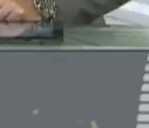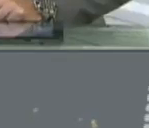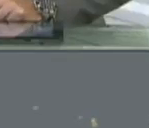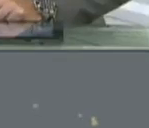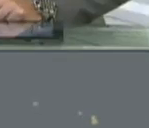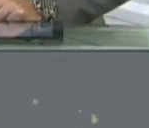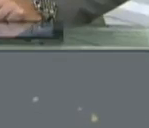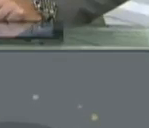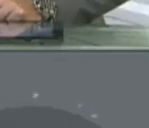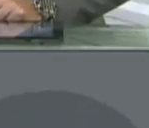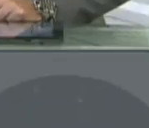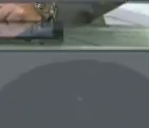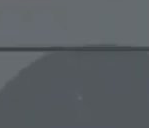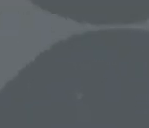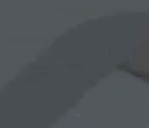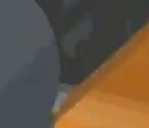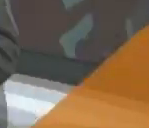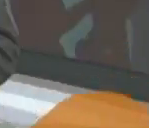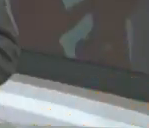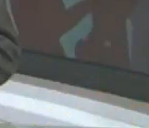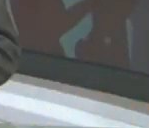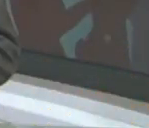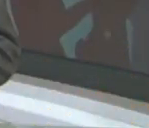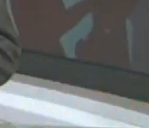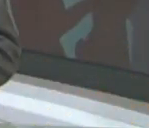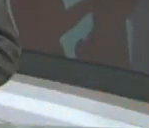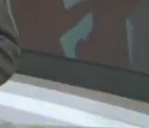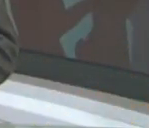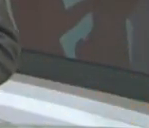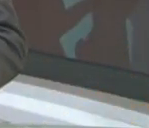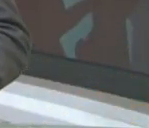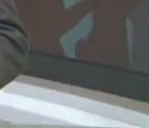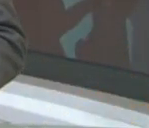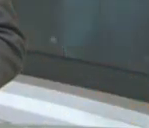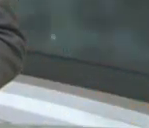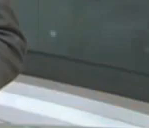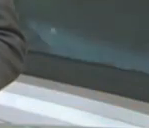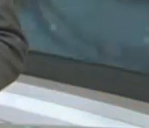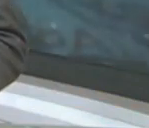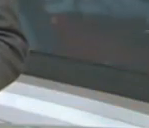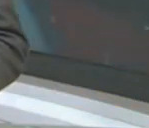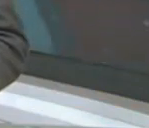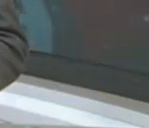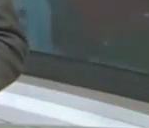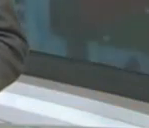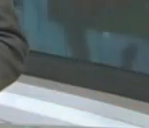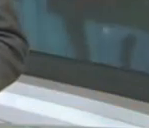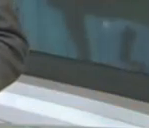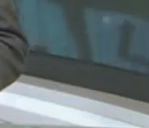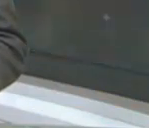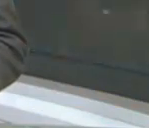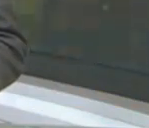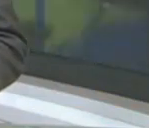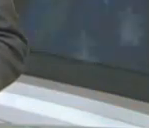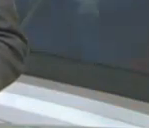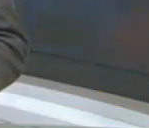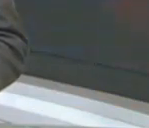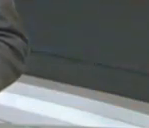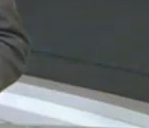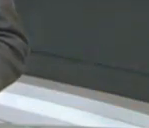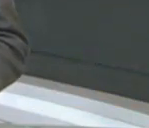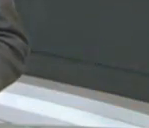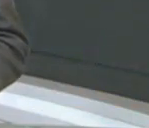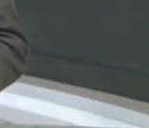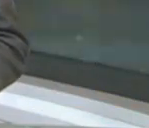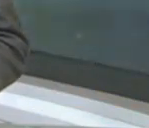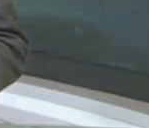Feliz noche, Yomar. Inmediato comenzamos con las informaciones que se generan a esta hora. El ministro del Poder Popular para Relaciones Interiores, Justicia y Paz, Néstor Reverol, ofrece declaraciones